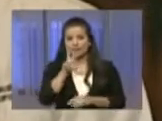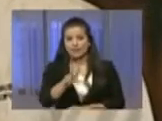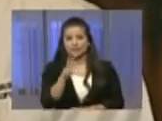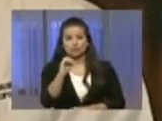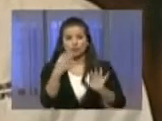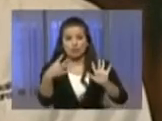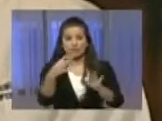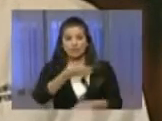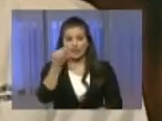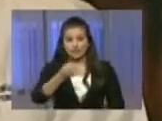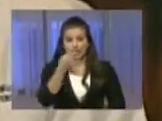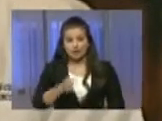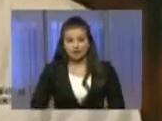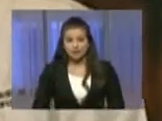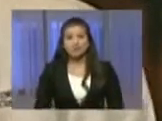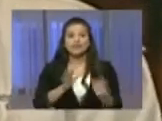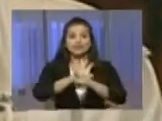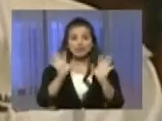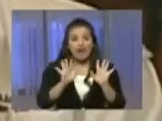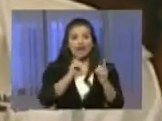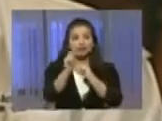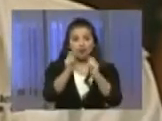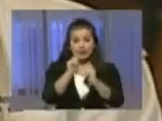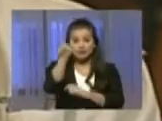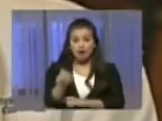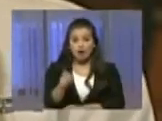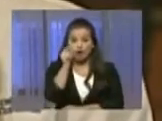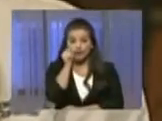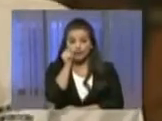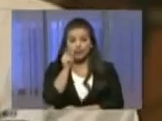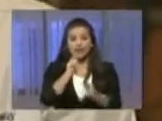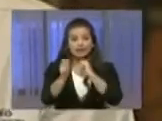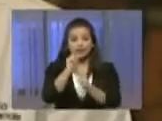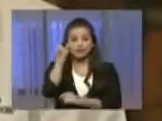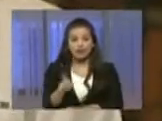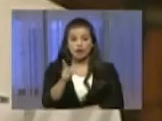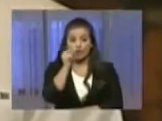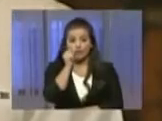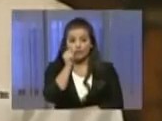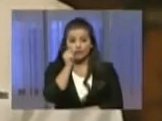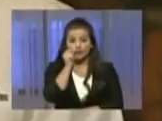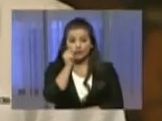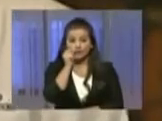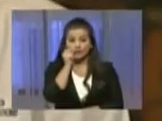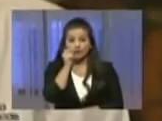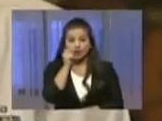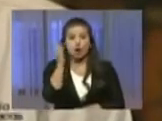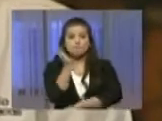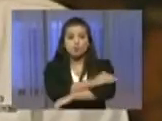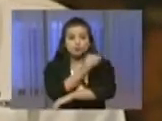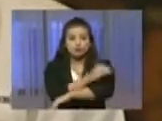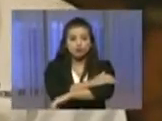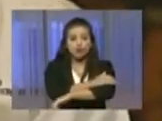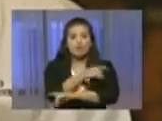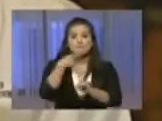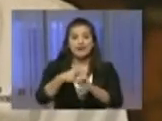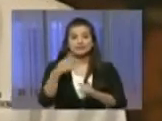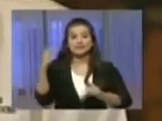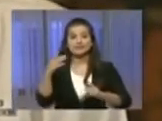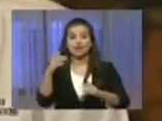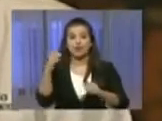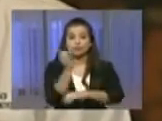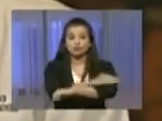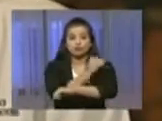tarde le hacen una entrevista a un señor que es tan opositor es tan profundamente derechista que es el